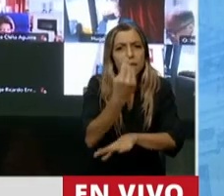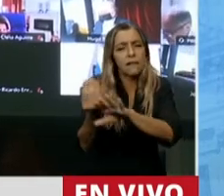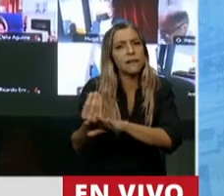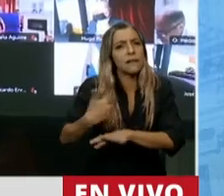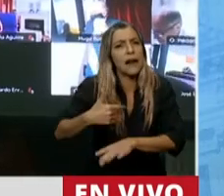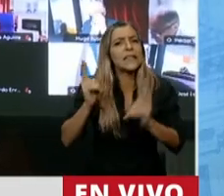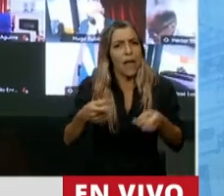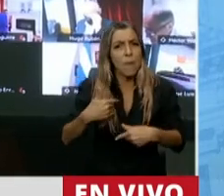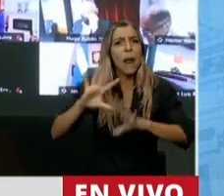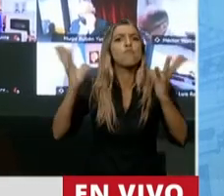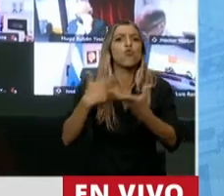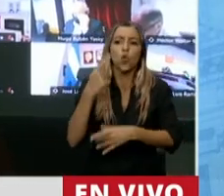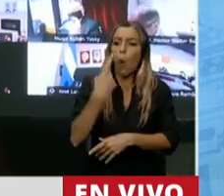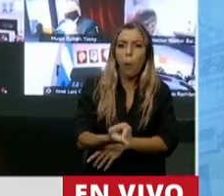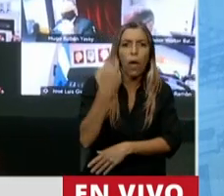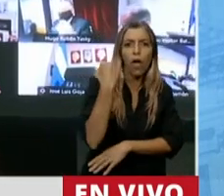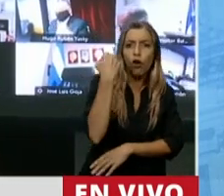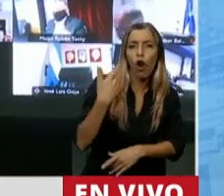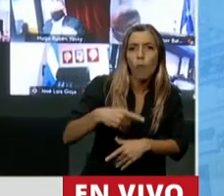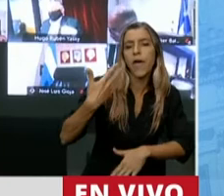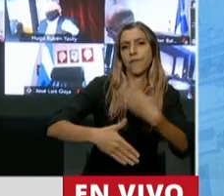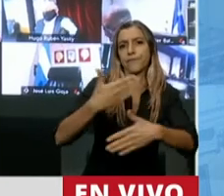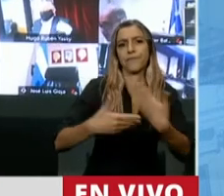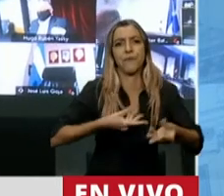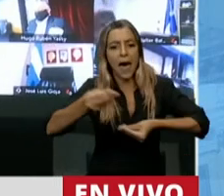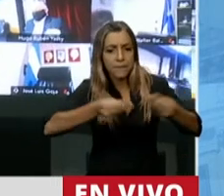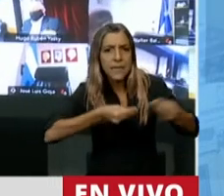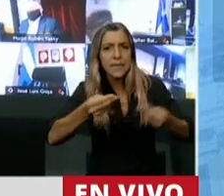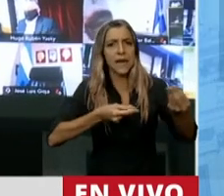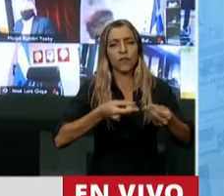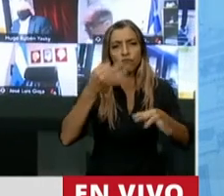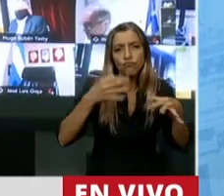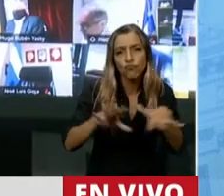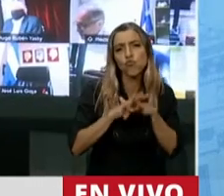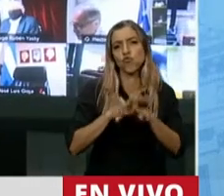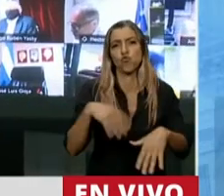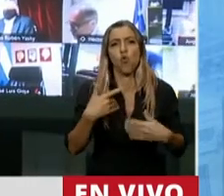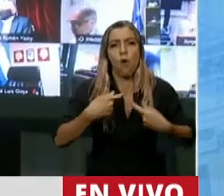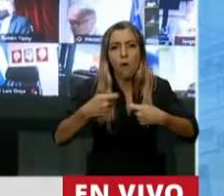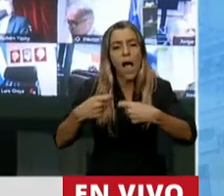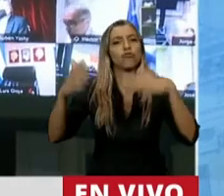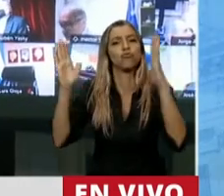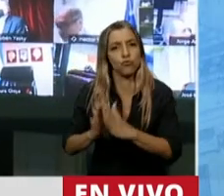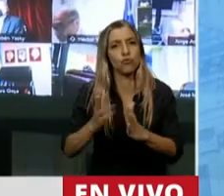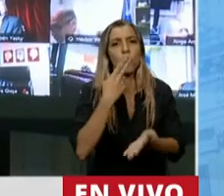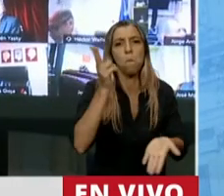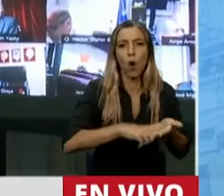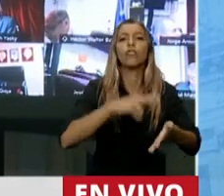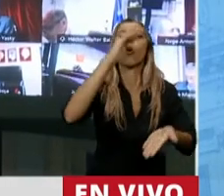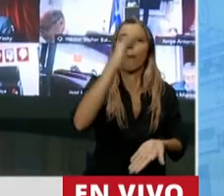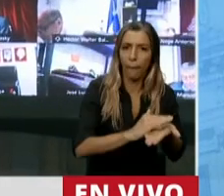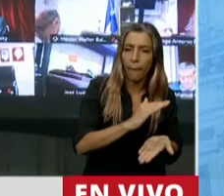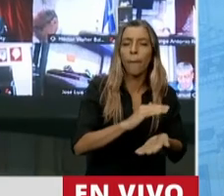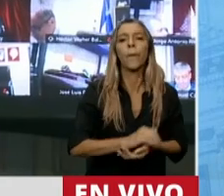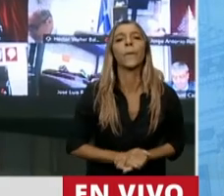económico, administrar eficientemente, reducir los gastos innecesarios, bajar impuestos,